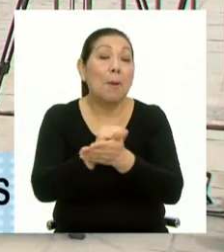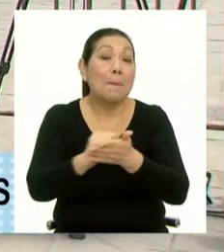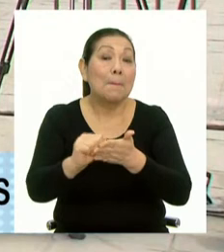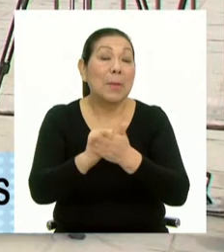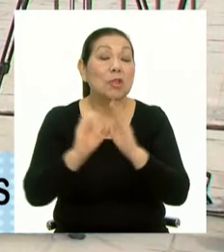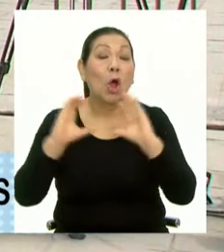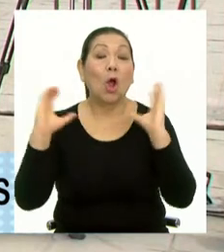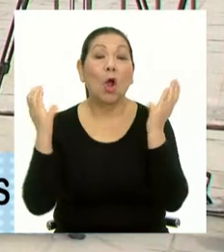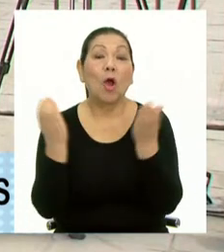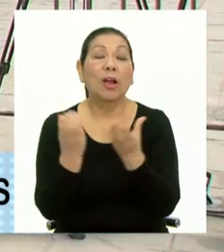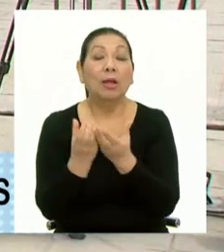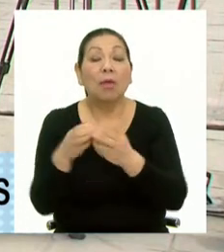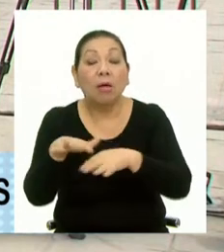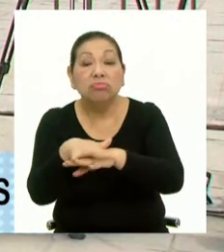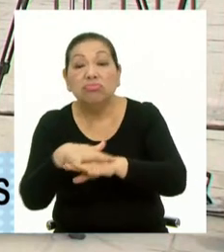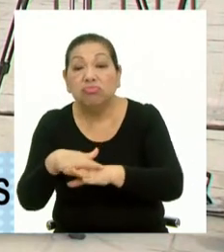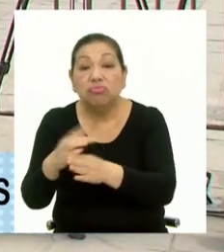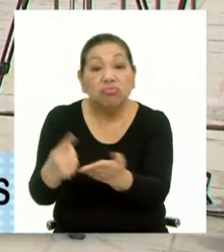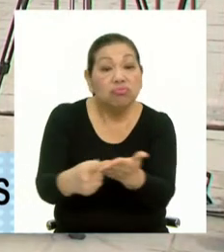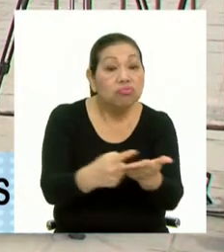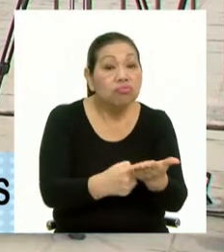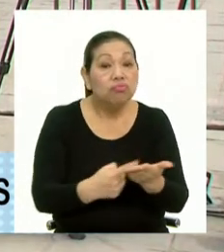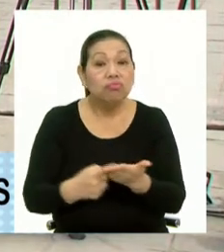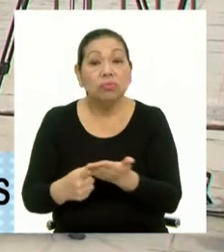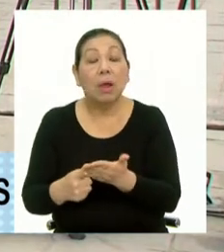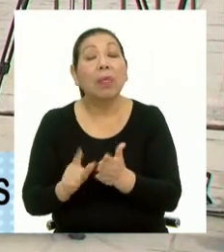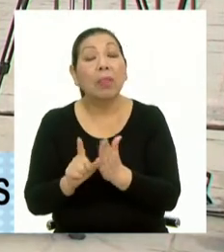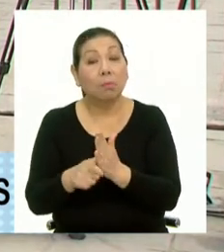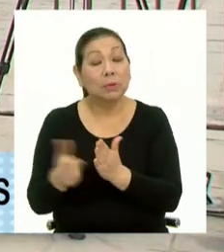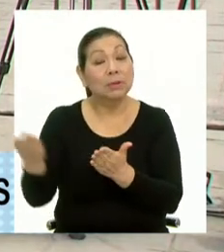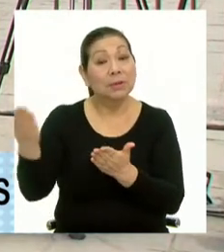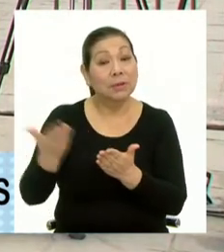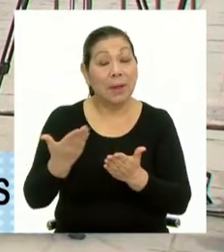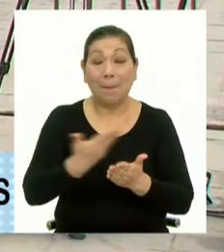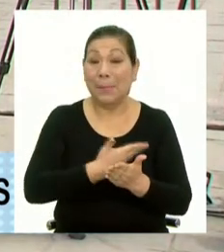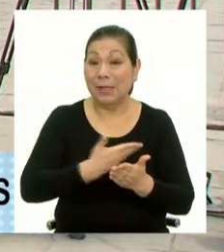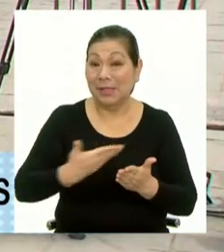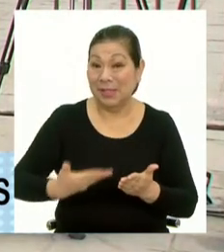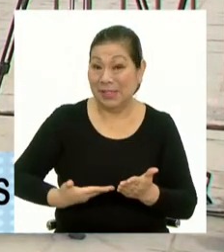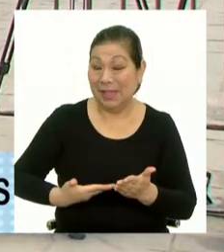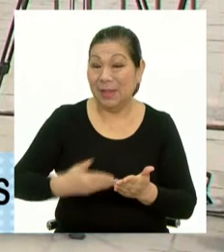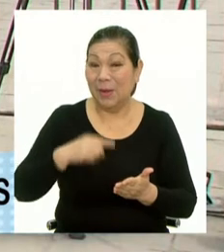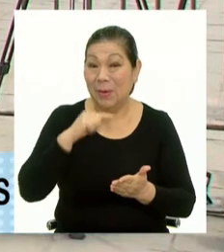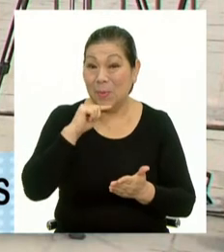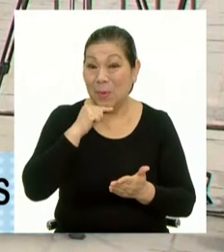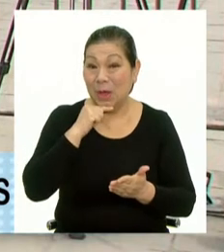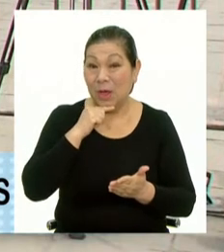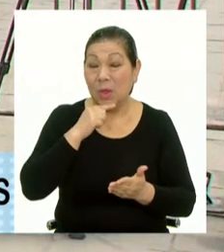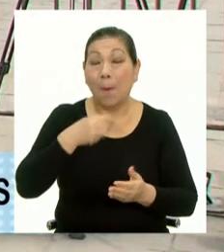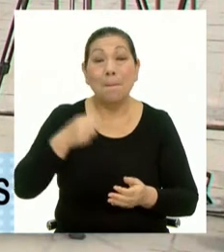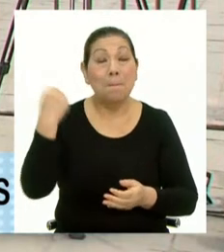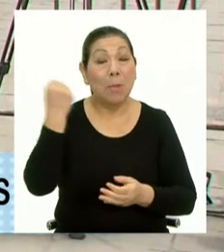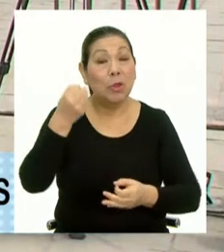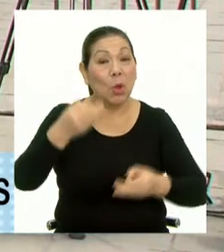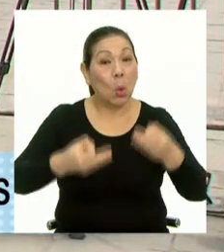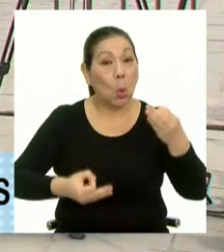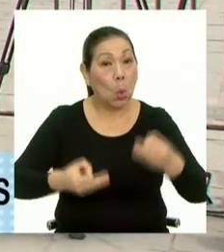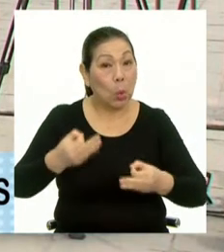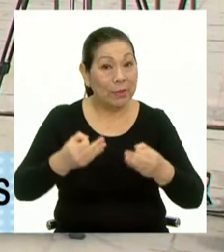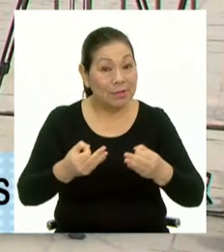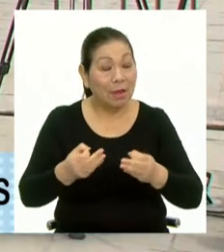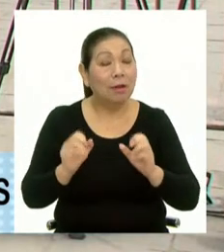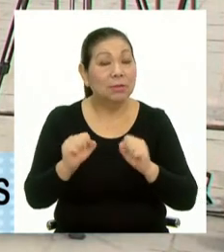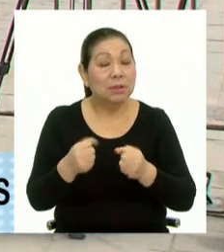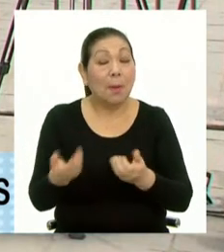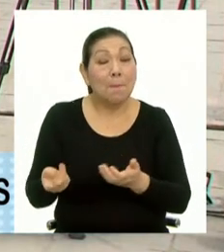en el Congreso de la República y sustentado por el Ejecutivo. La presidenta del Poder Judicial ha mostrado su interés por